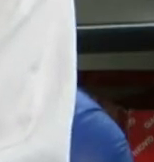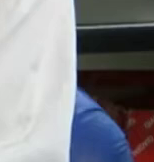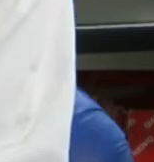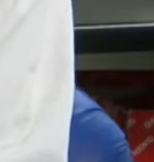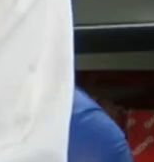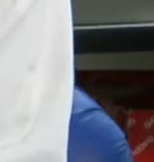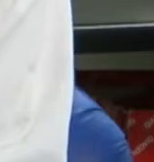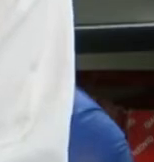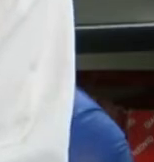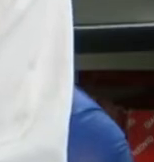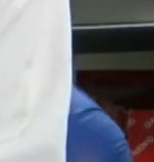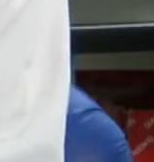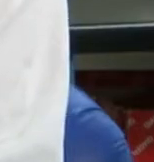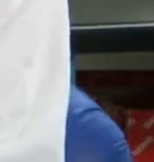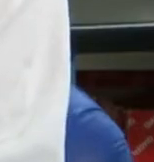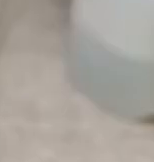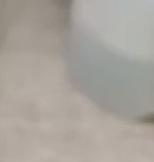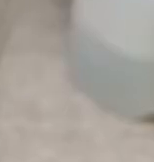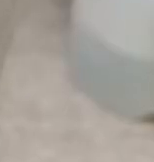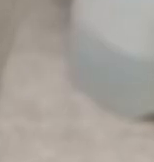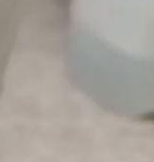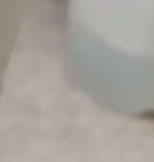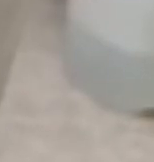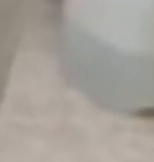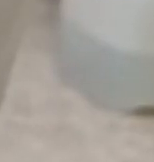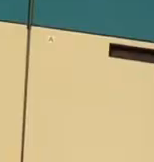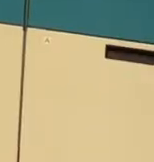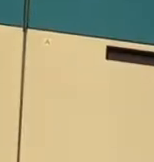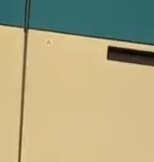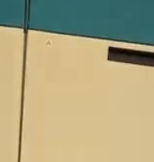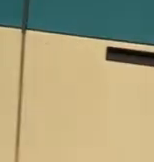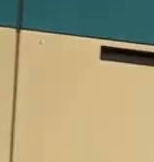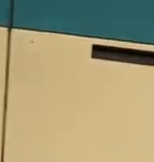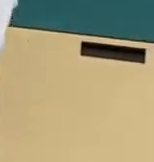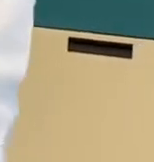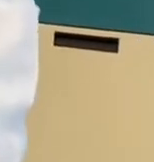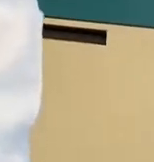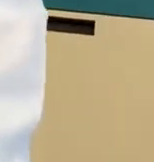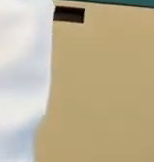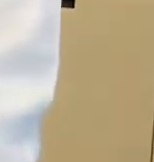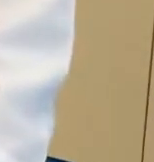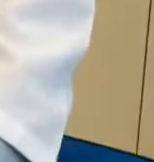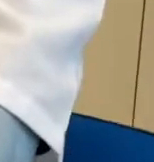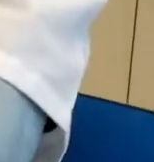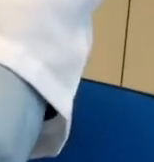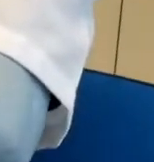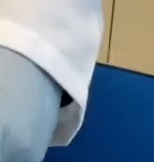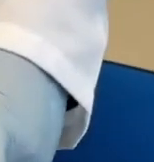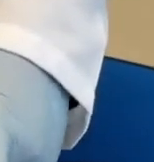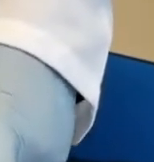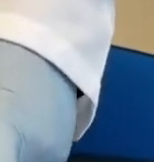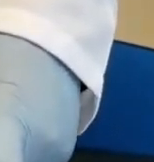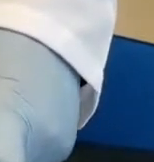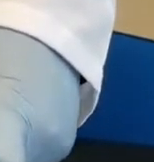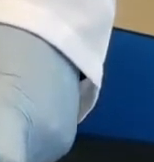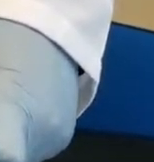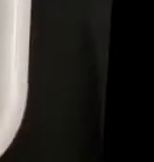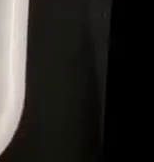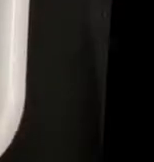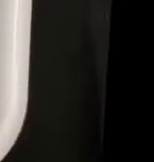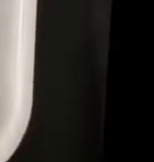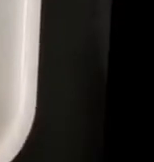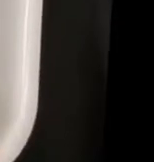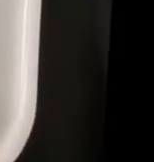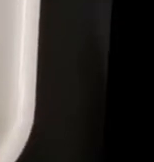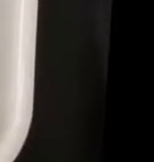atentos para no perjudicar más su salud. Estos estudios los han hecho a través de modelos animales. Los primeros resultados indicaron